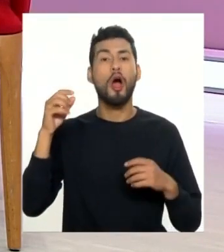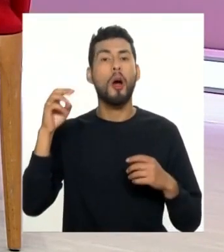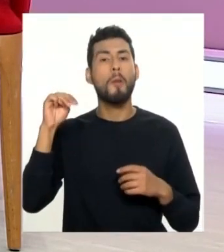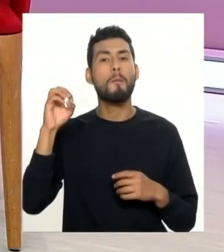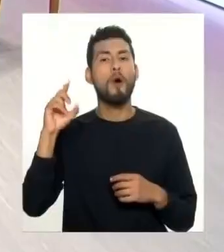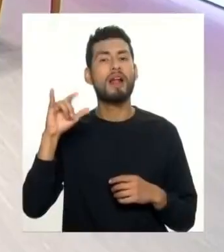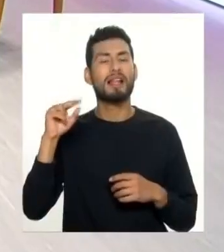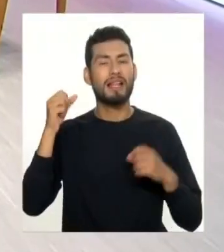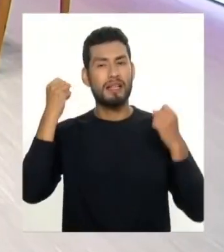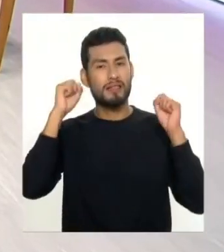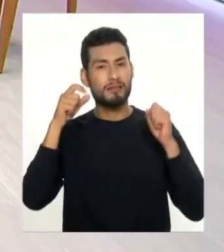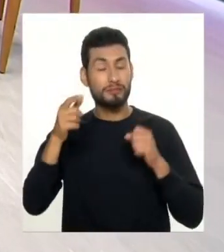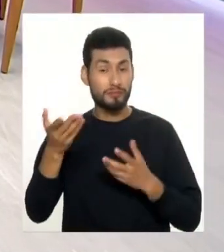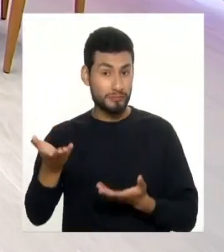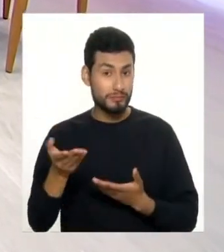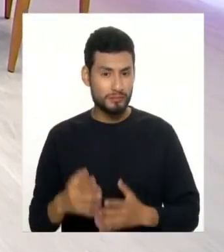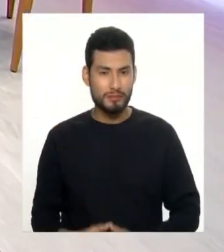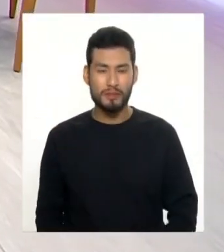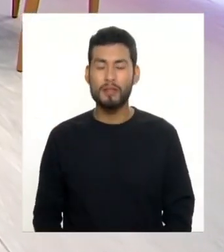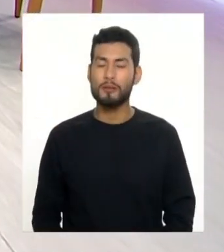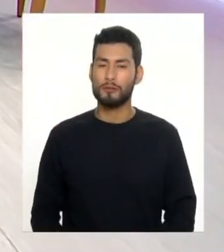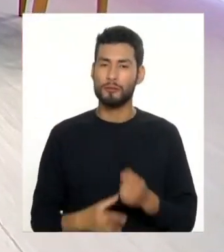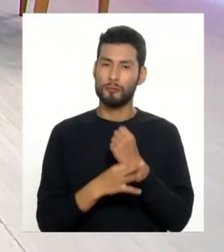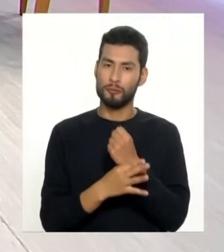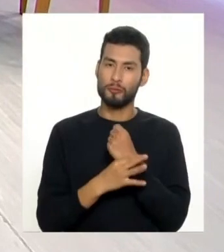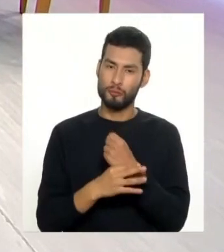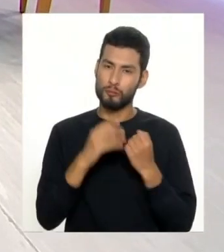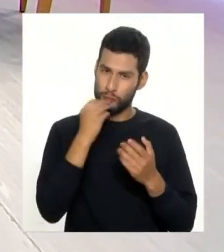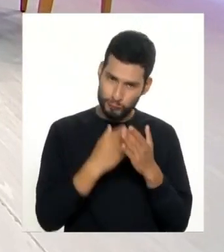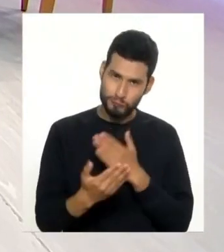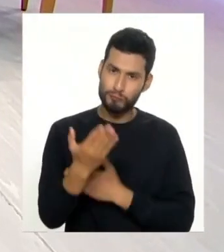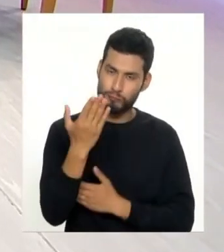favor. Doctor, buenos días.